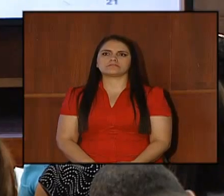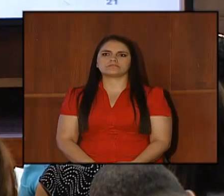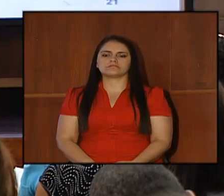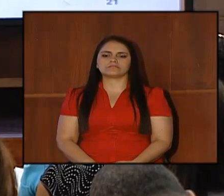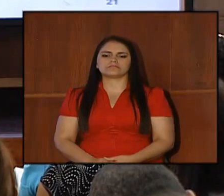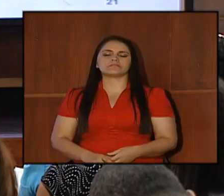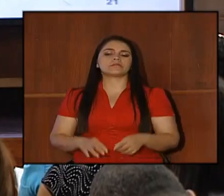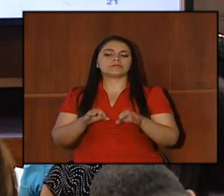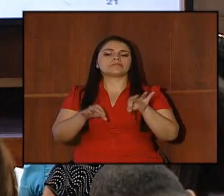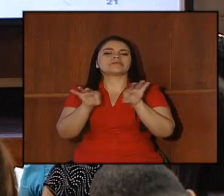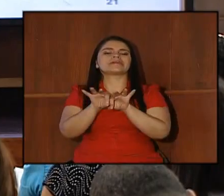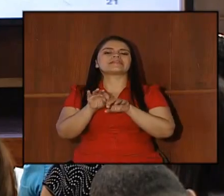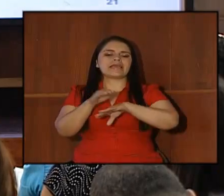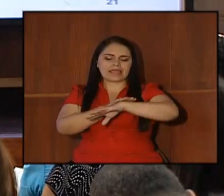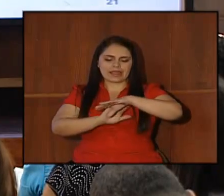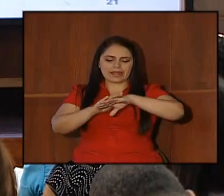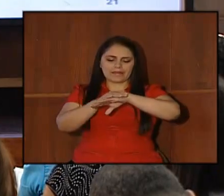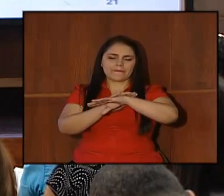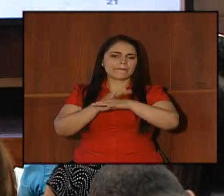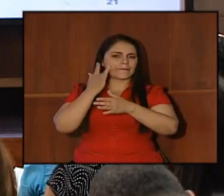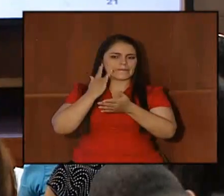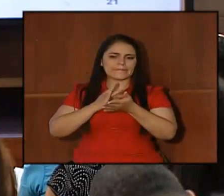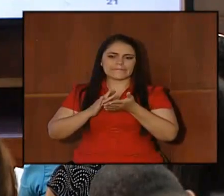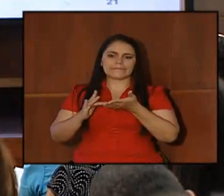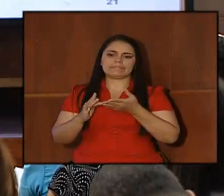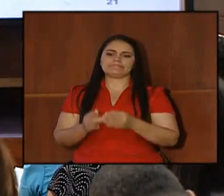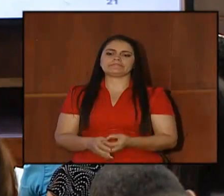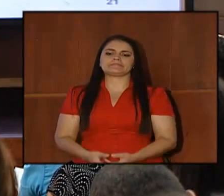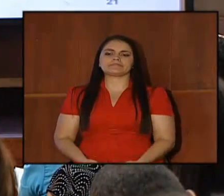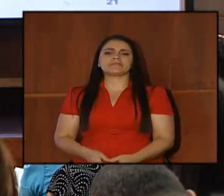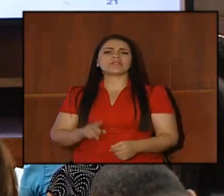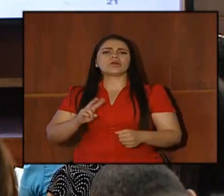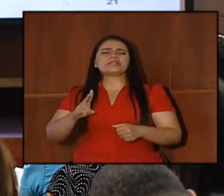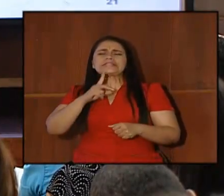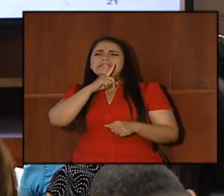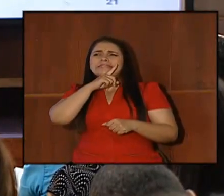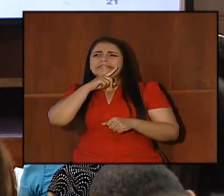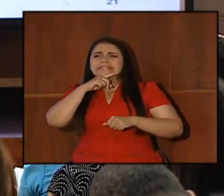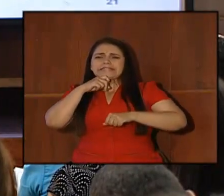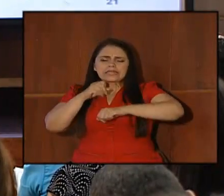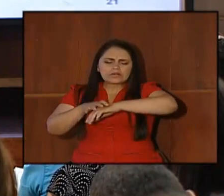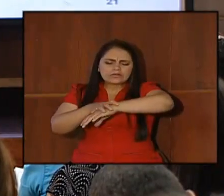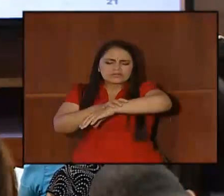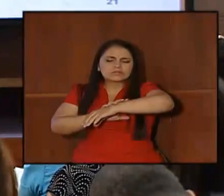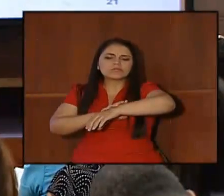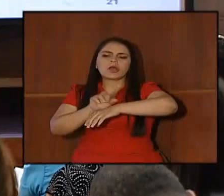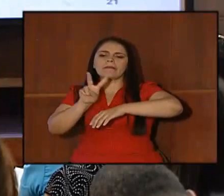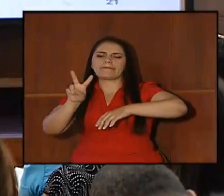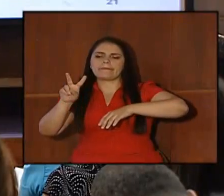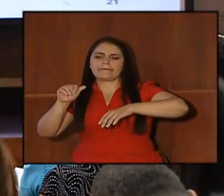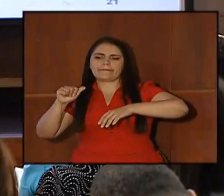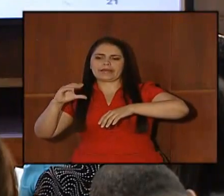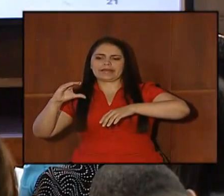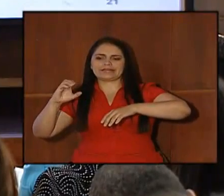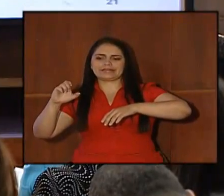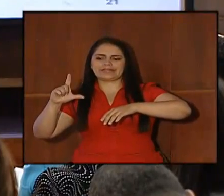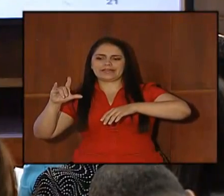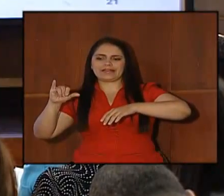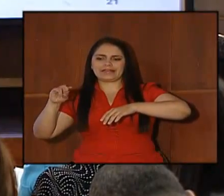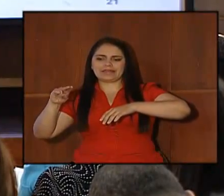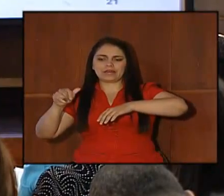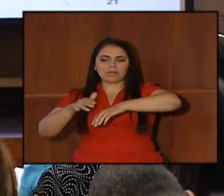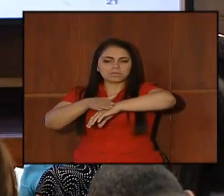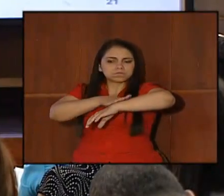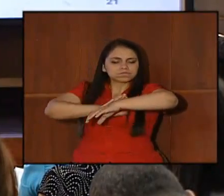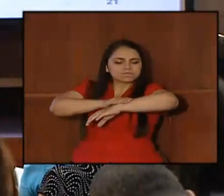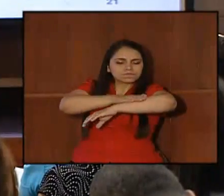crema hidratante. En pieles muy secas es posible que necesitemos vaselina, pues porque al tener más grasa va